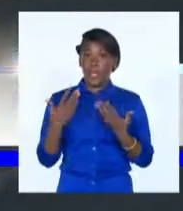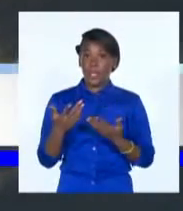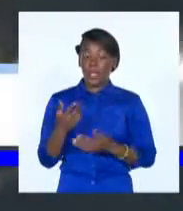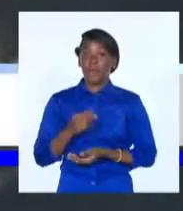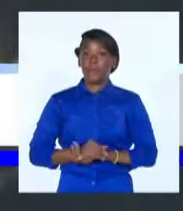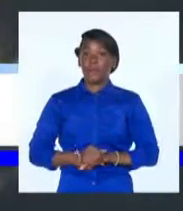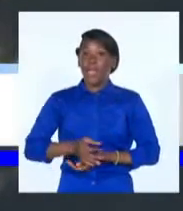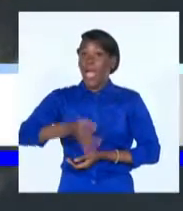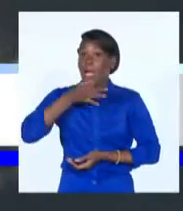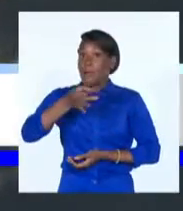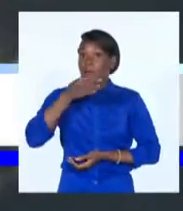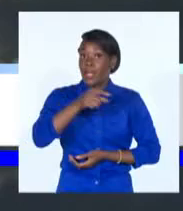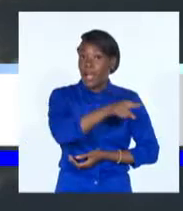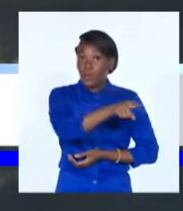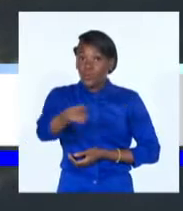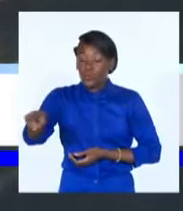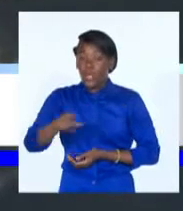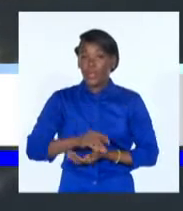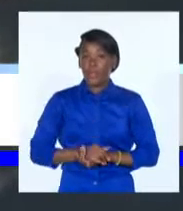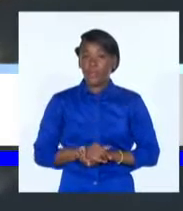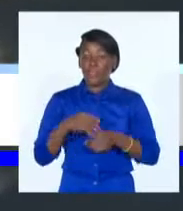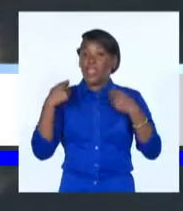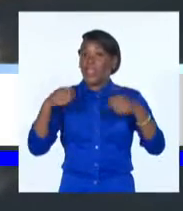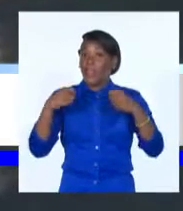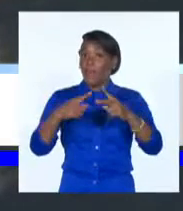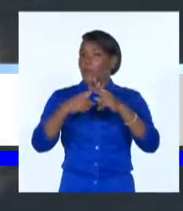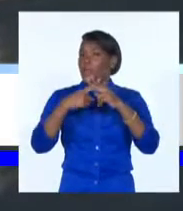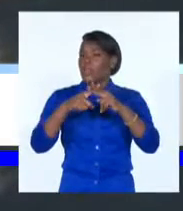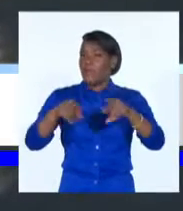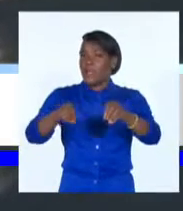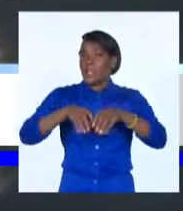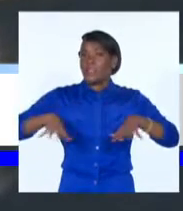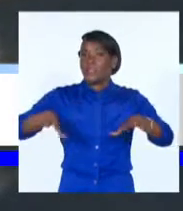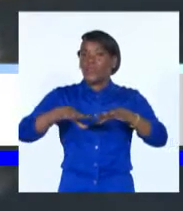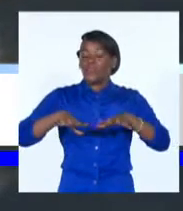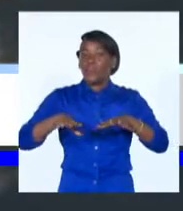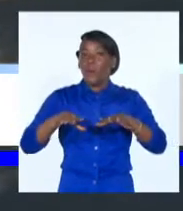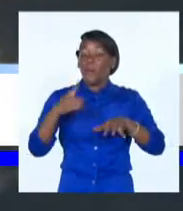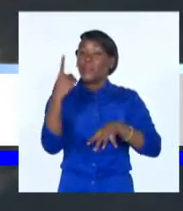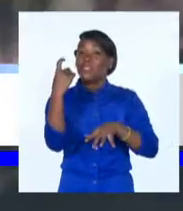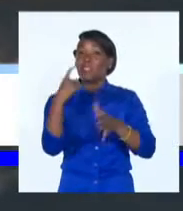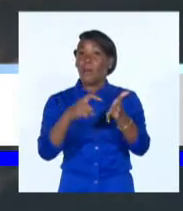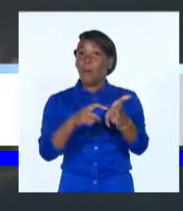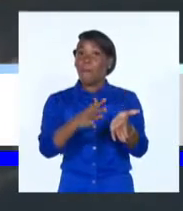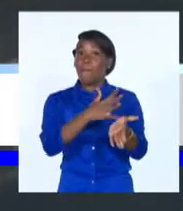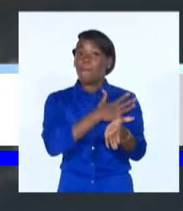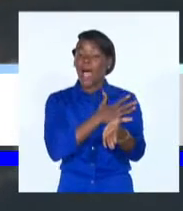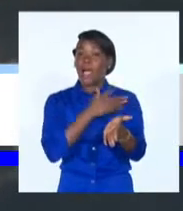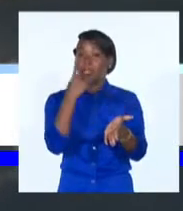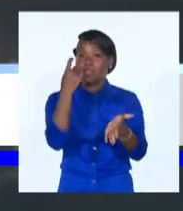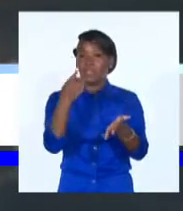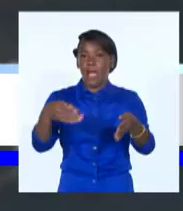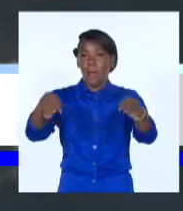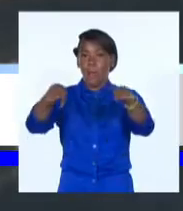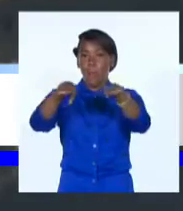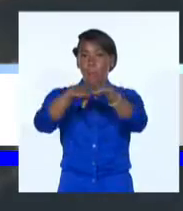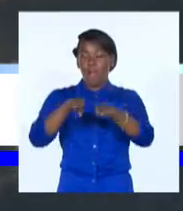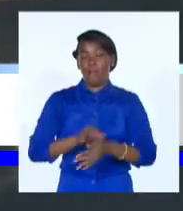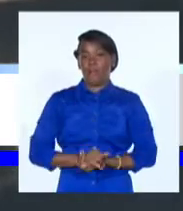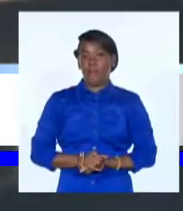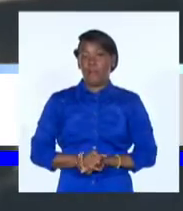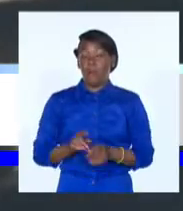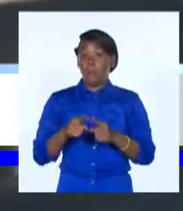no resolvemos pacífica y sabiamente las injusticias y desigualdades actuales, el futuro